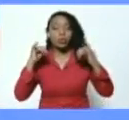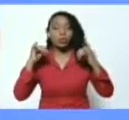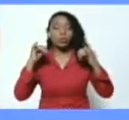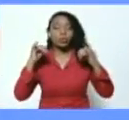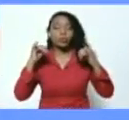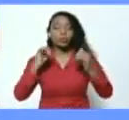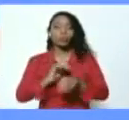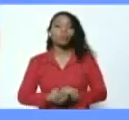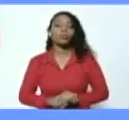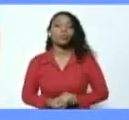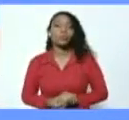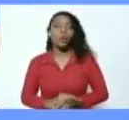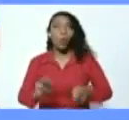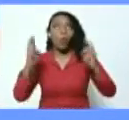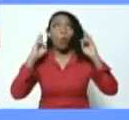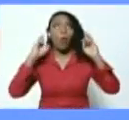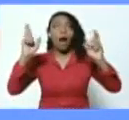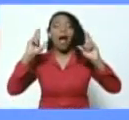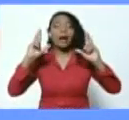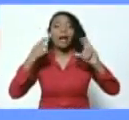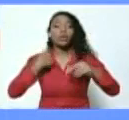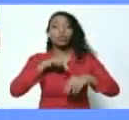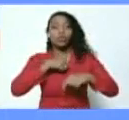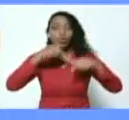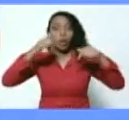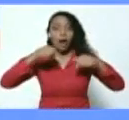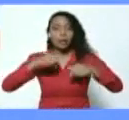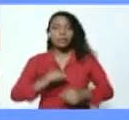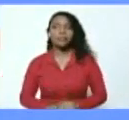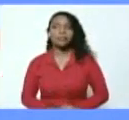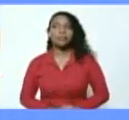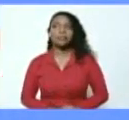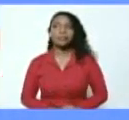conmemorando. Ojalá que estemos todos aquí.